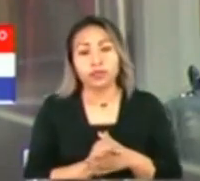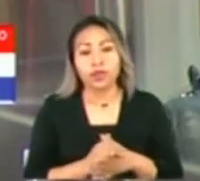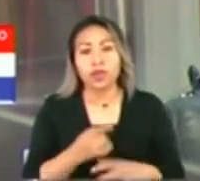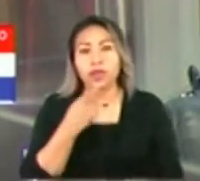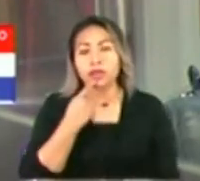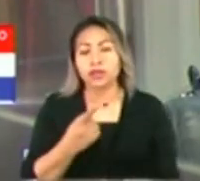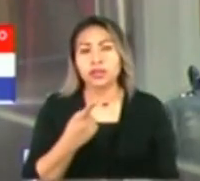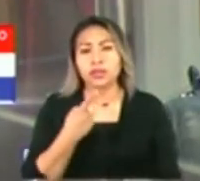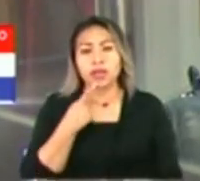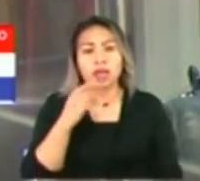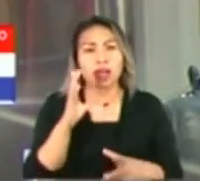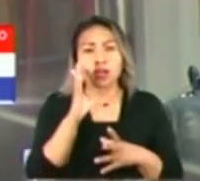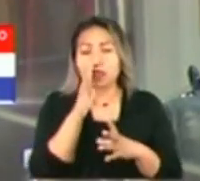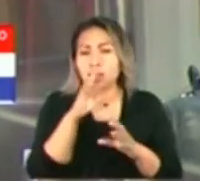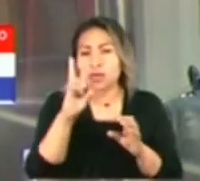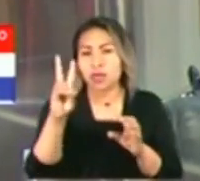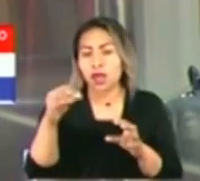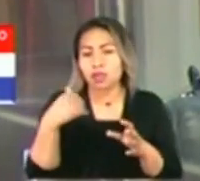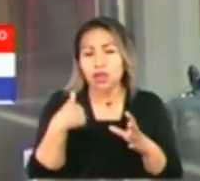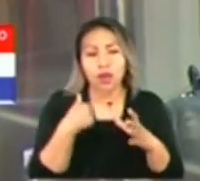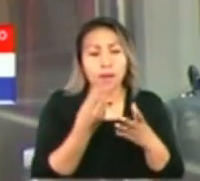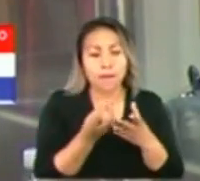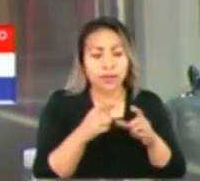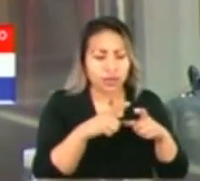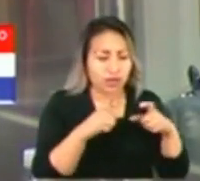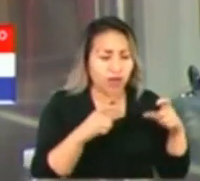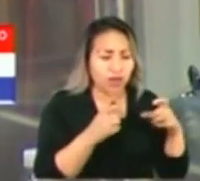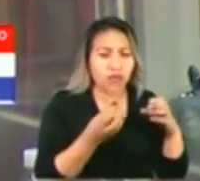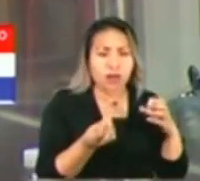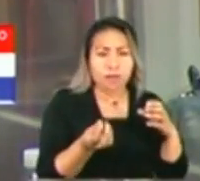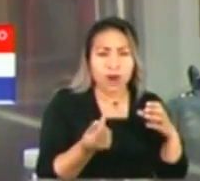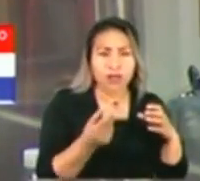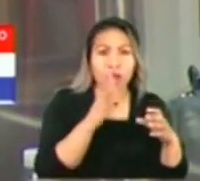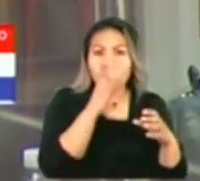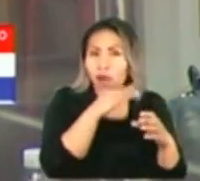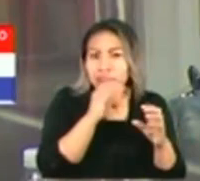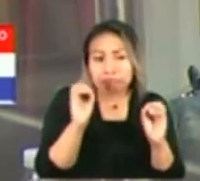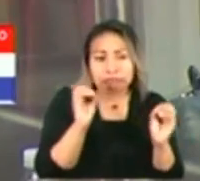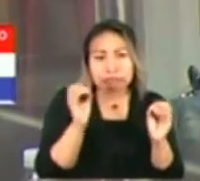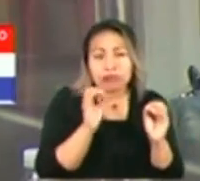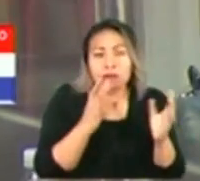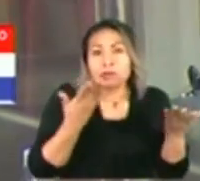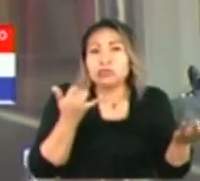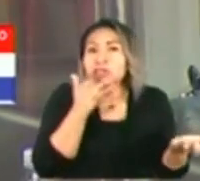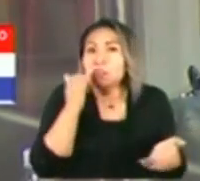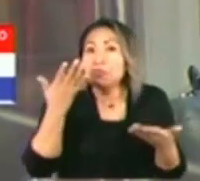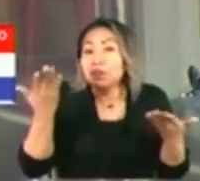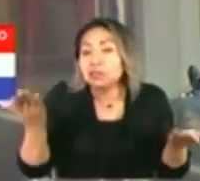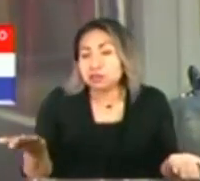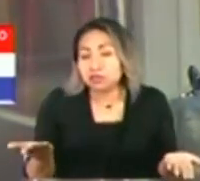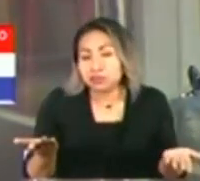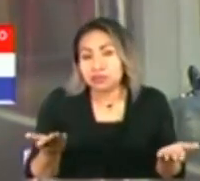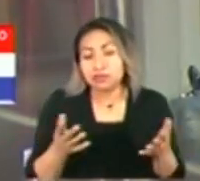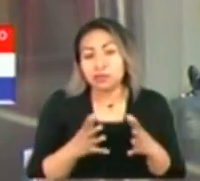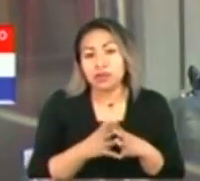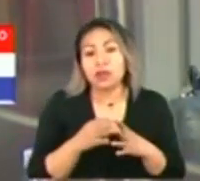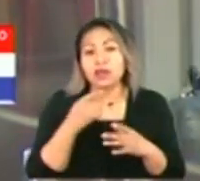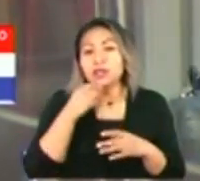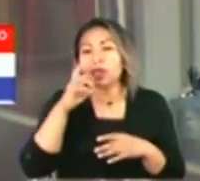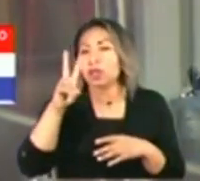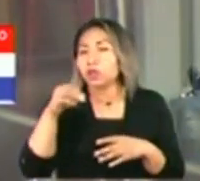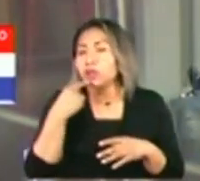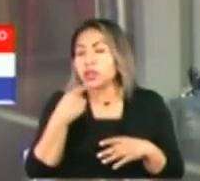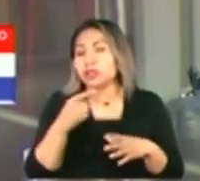se han aprovechado de su posición de ventaja y de privilegio, porque ellos se autorregulan. No hay ley que